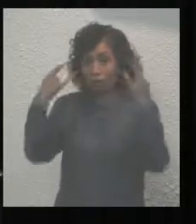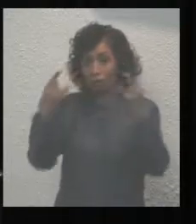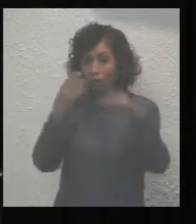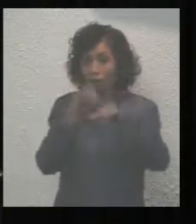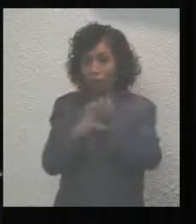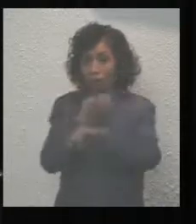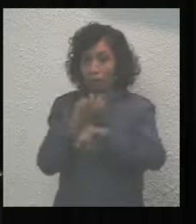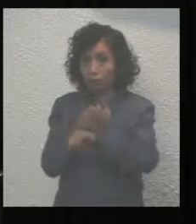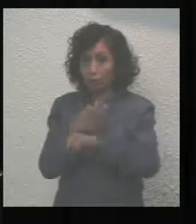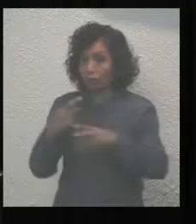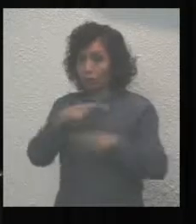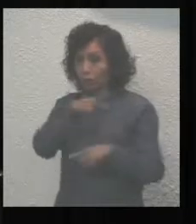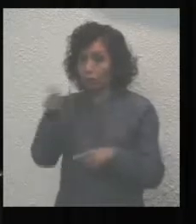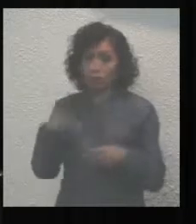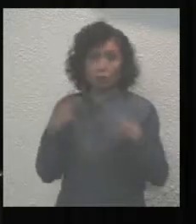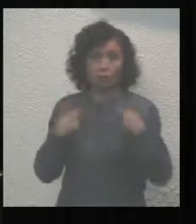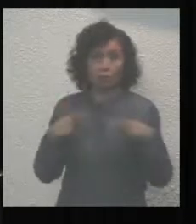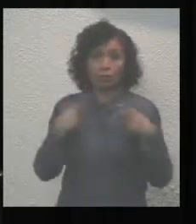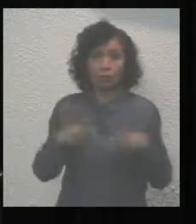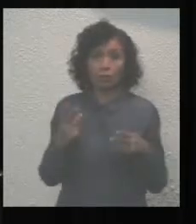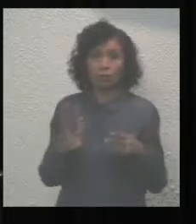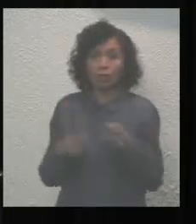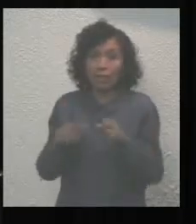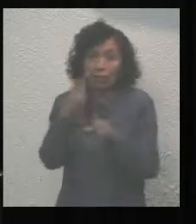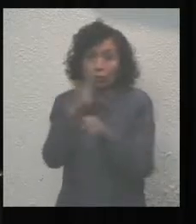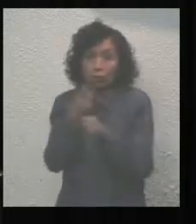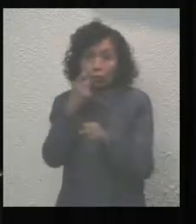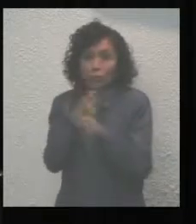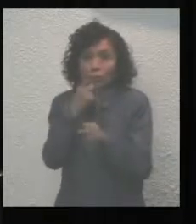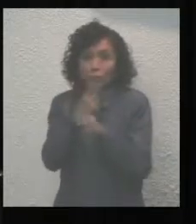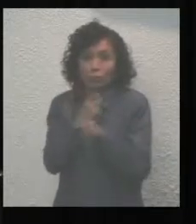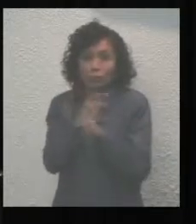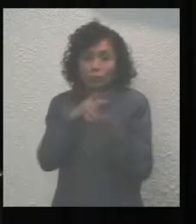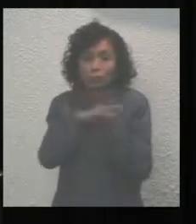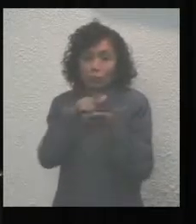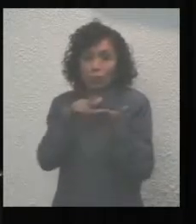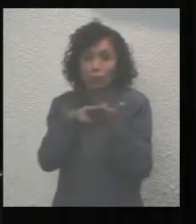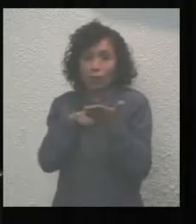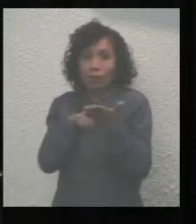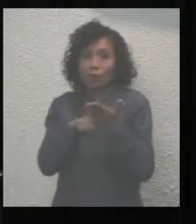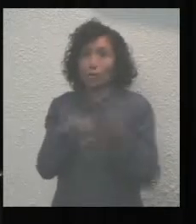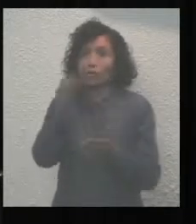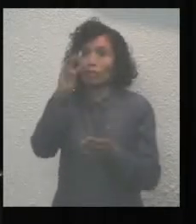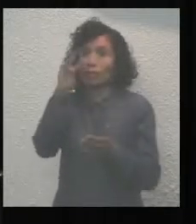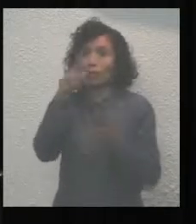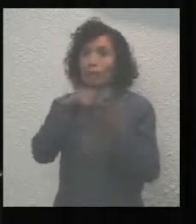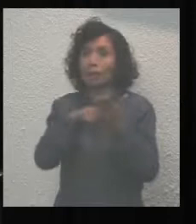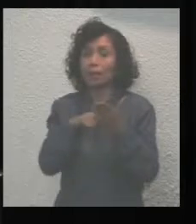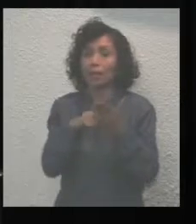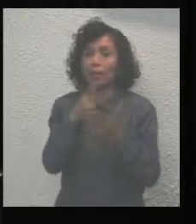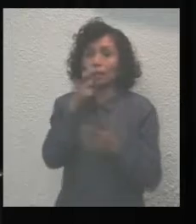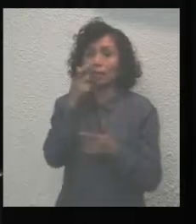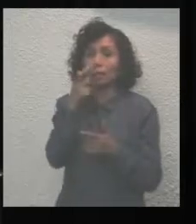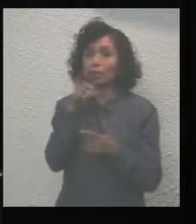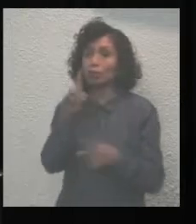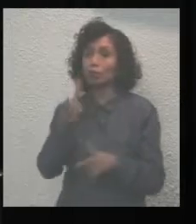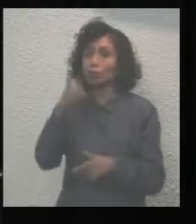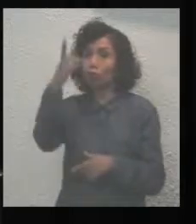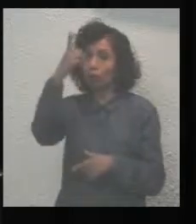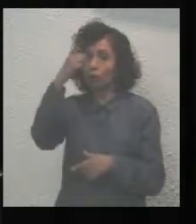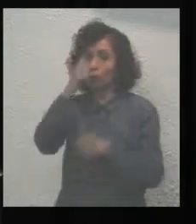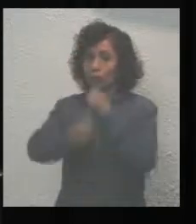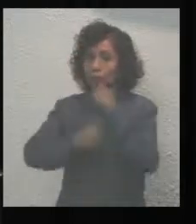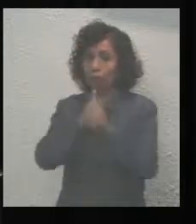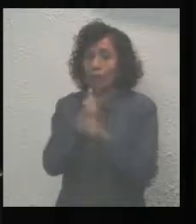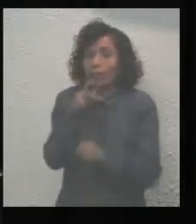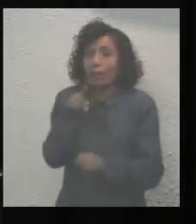gente, que se encuentran en los primeros lugares de captación de divisas, con más de 3.500 millones de dólares anuales, pero